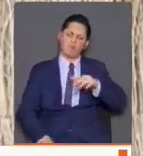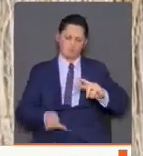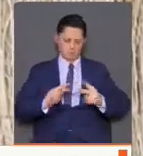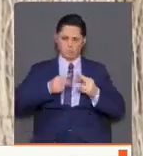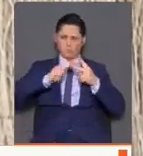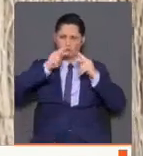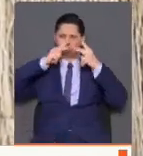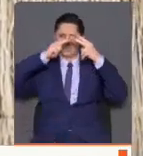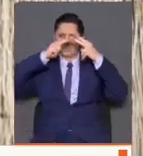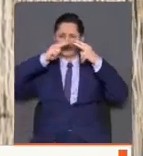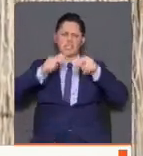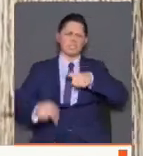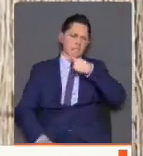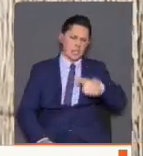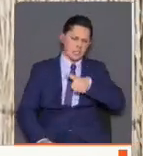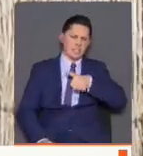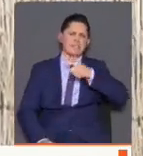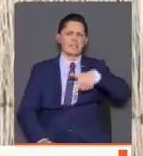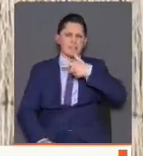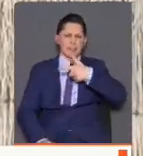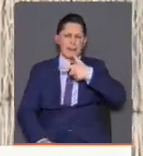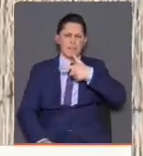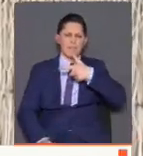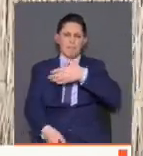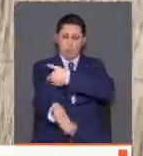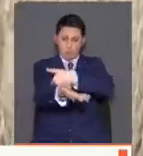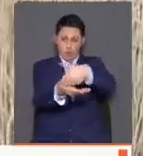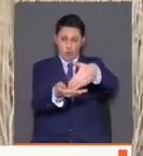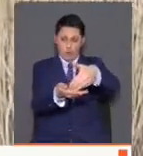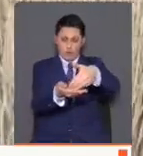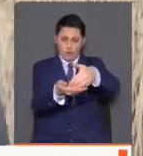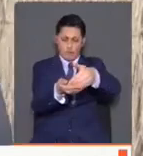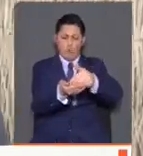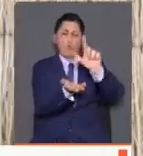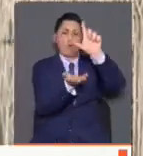hemos invertido para poder tener un lugar